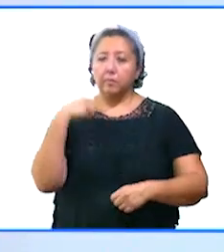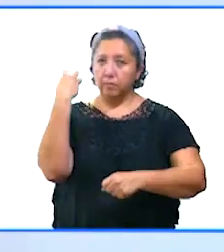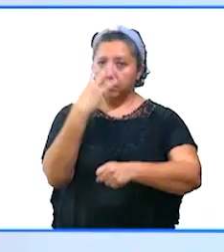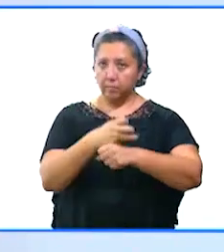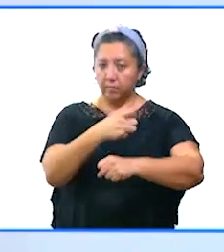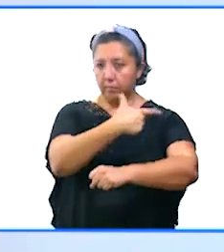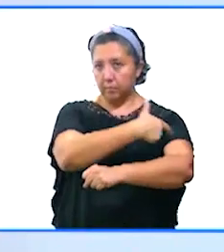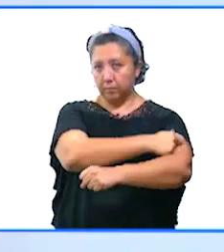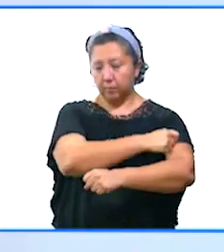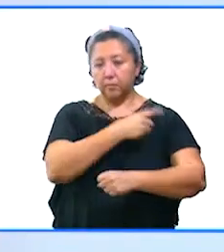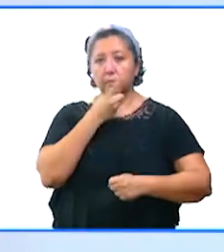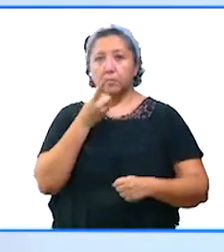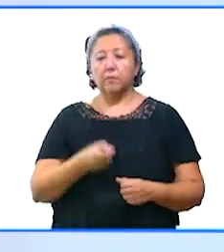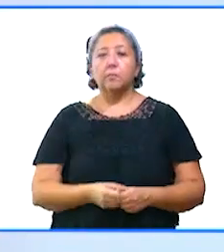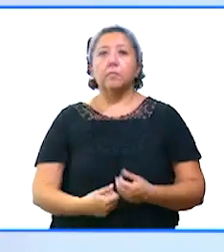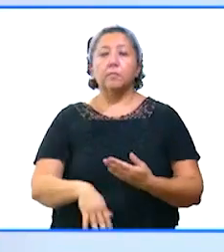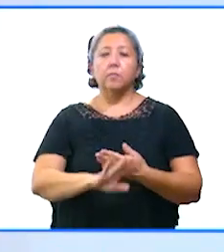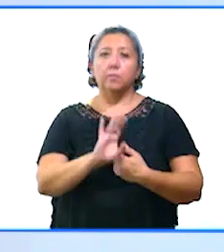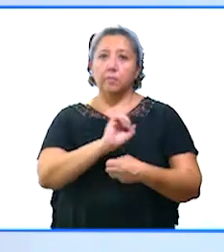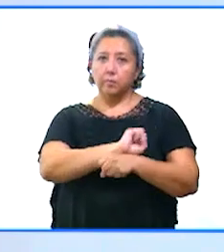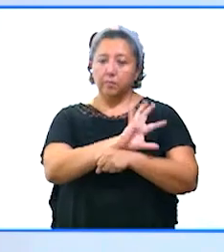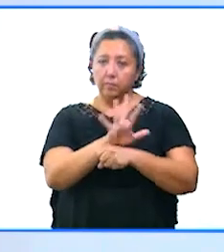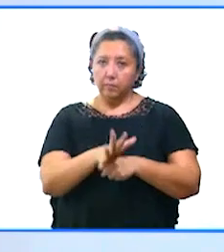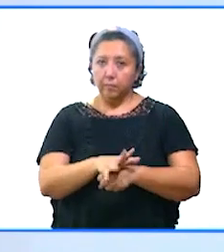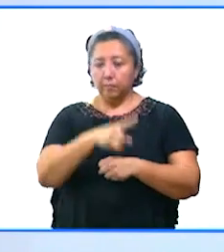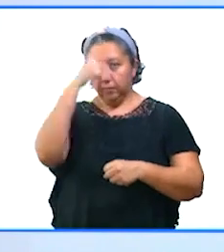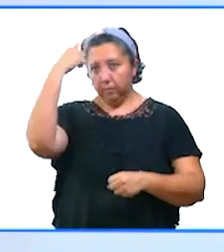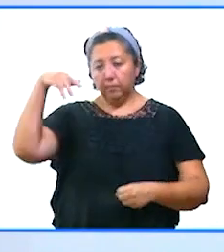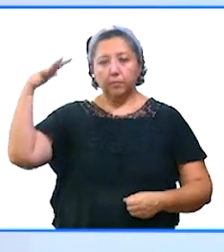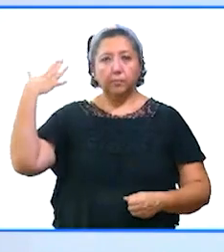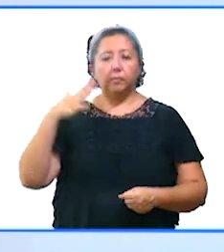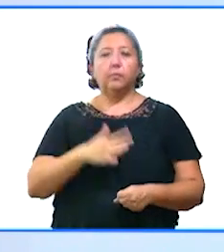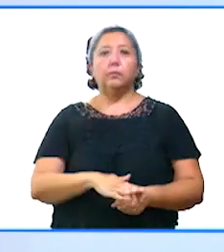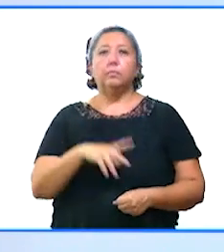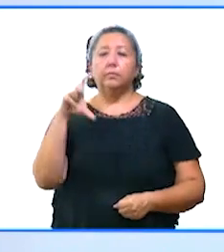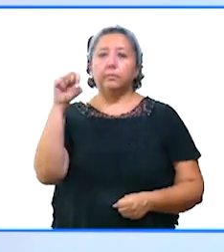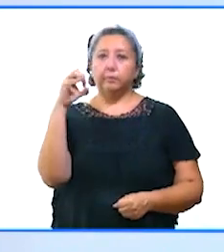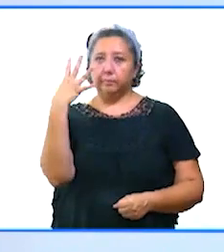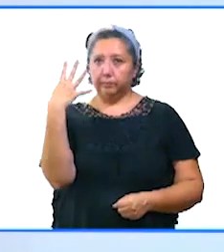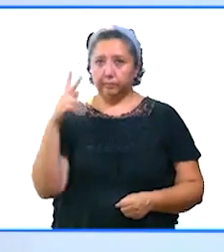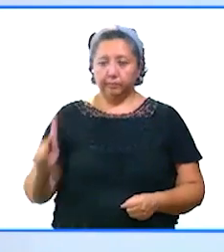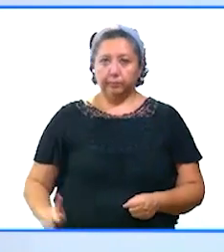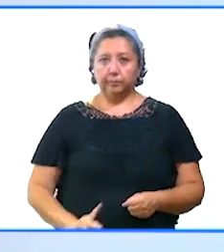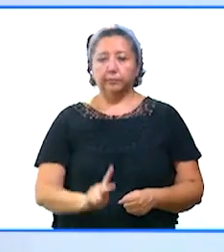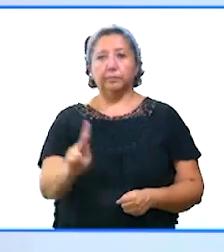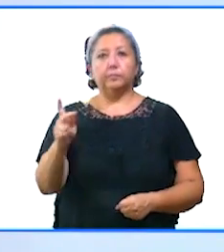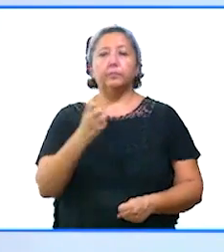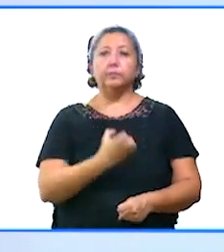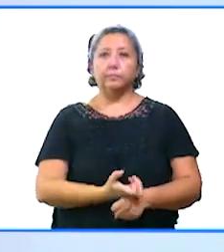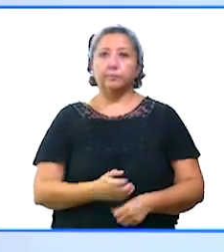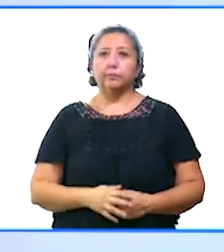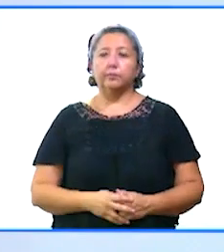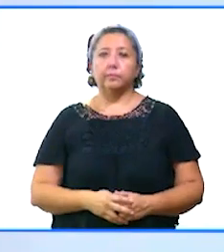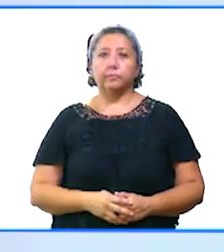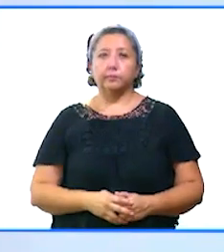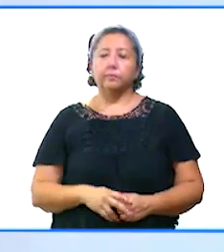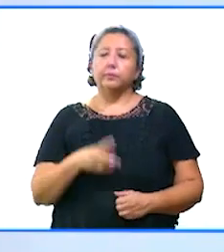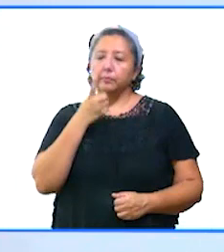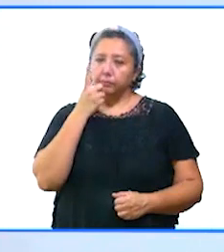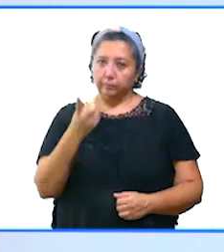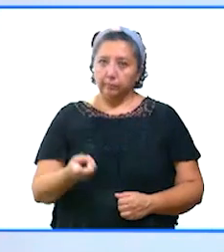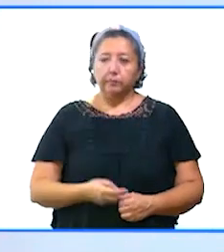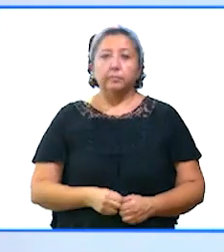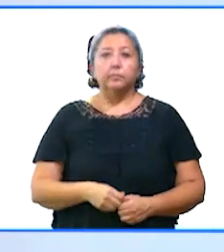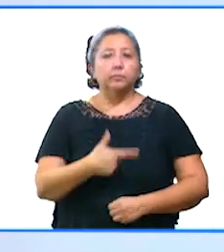dosis de refuerzo de la vacuna contra el coronavirus para adultos mayores de 24 municipios del estado. Los invitamos